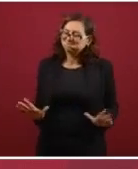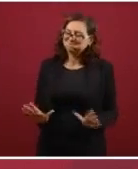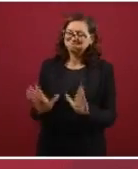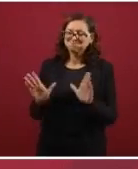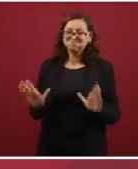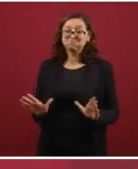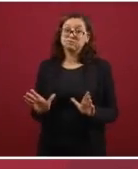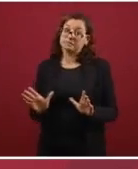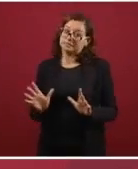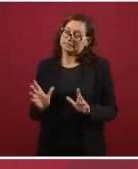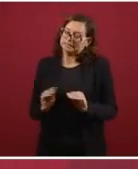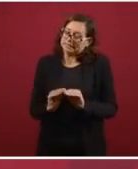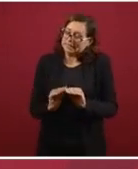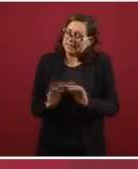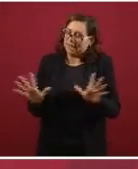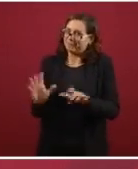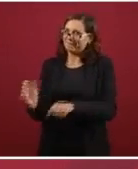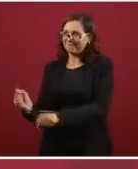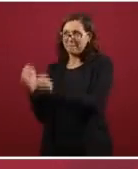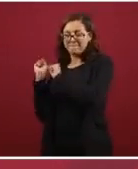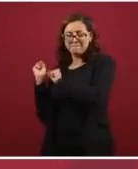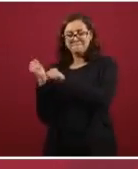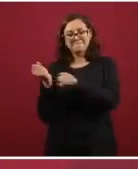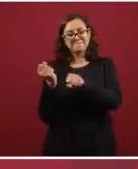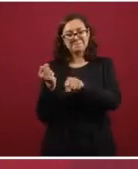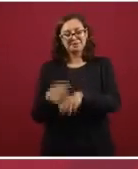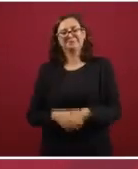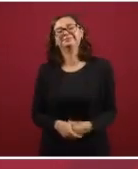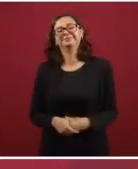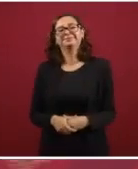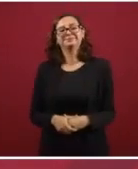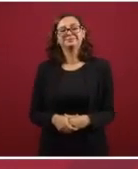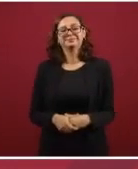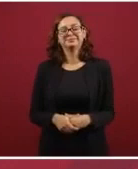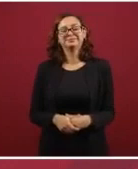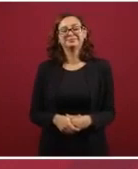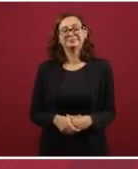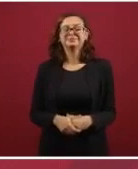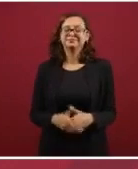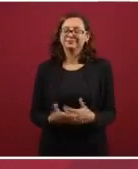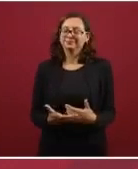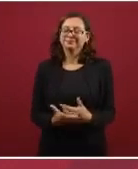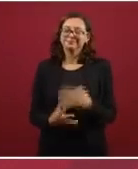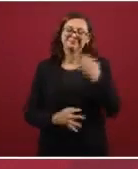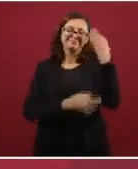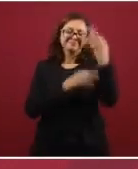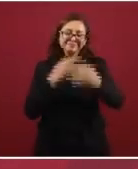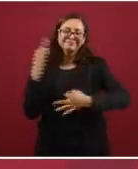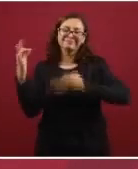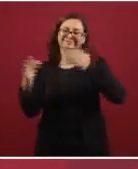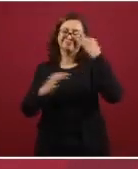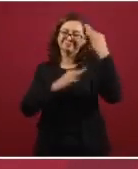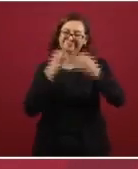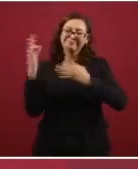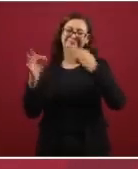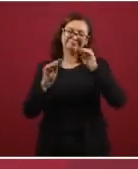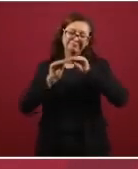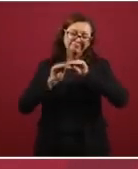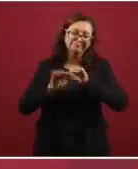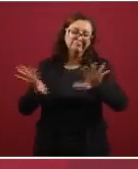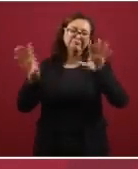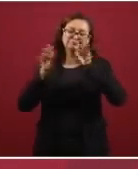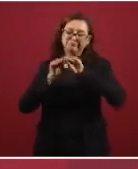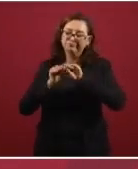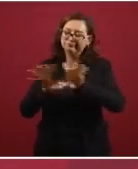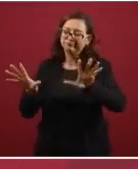fútbol y al béis. Entonces, va a haber una campaña como nunca.